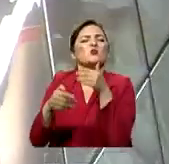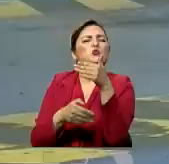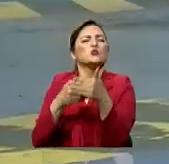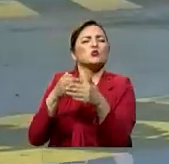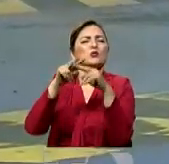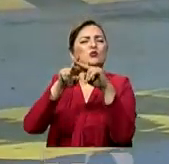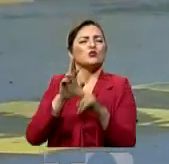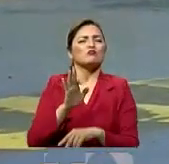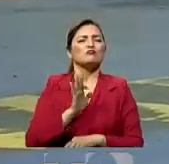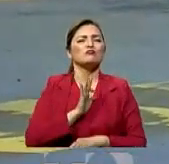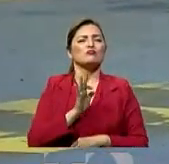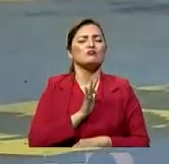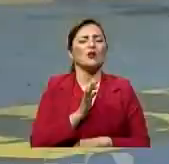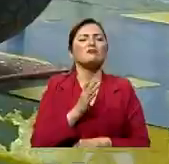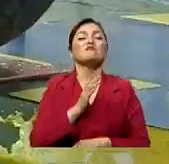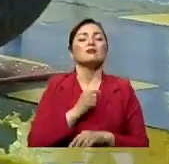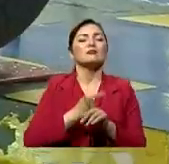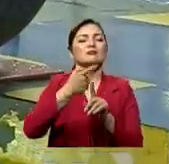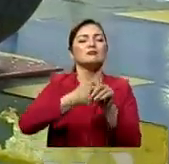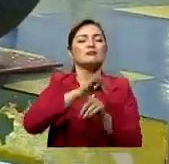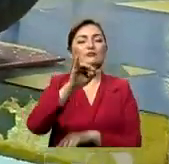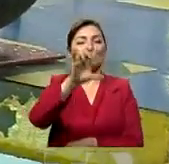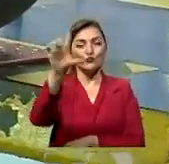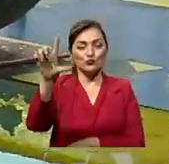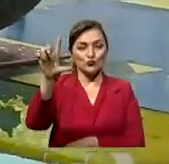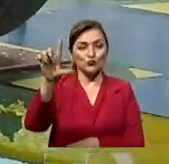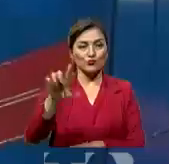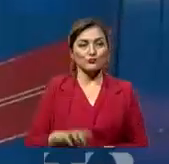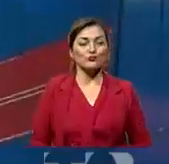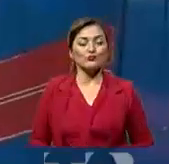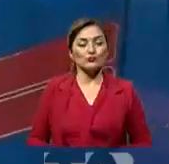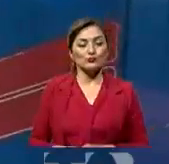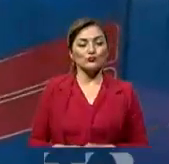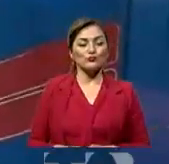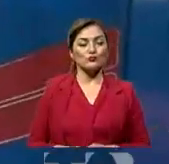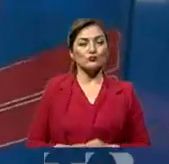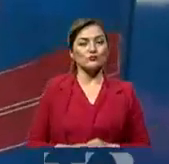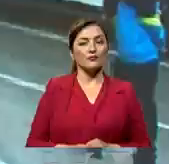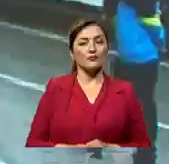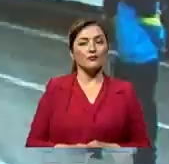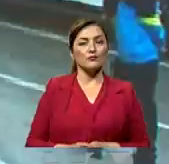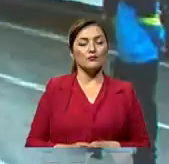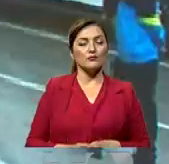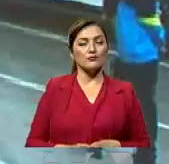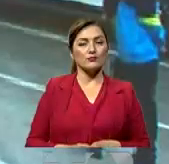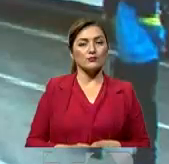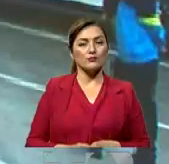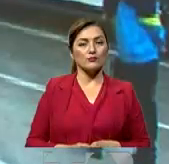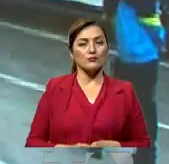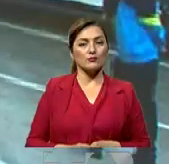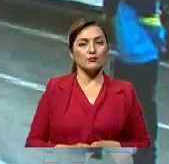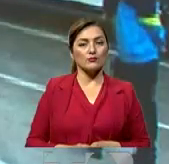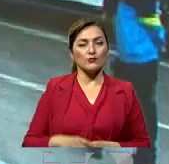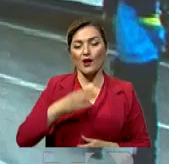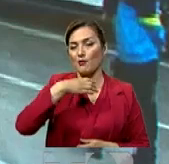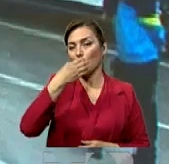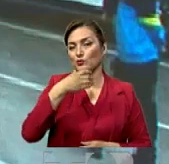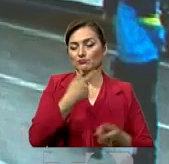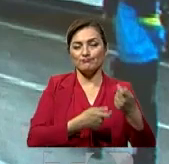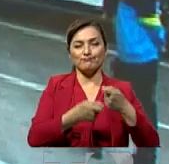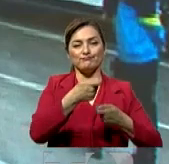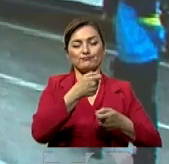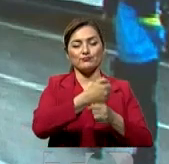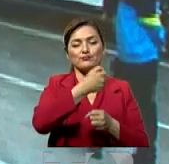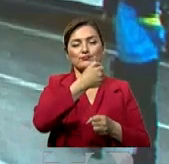de revisión técnica vehicular desde julio. Helen Quiñones, 24 horas. En Ambato, los comerciantes